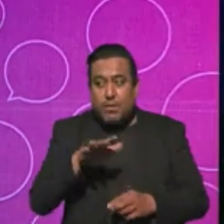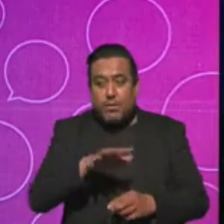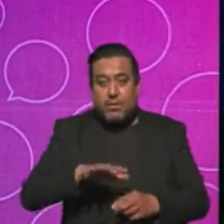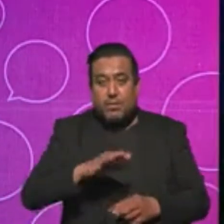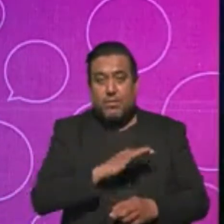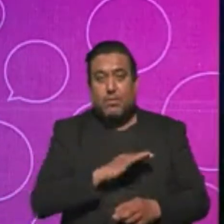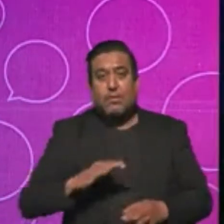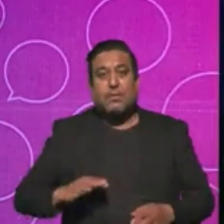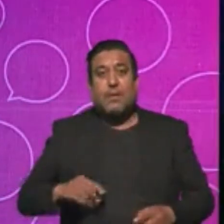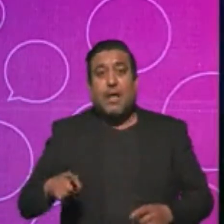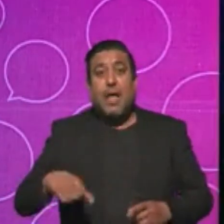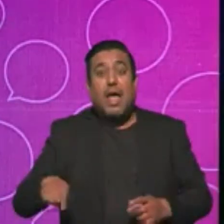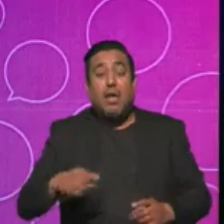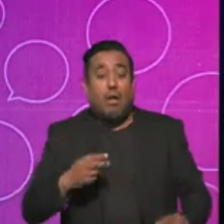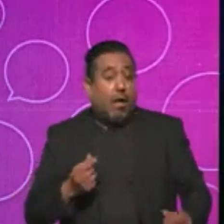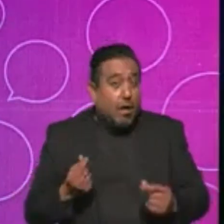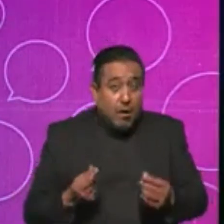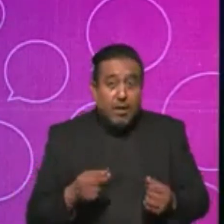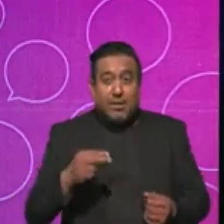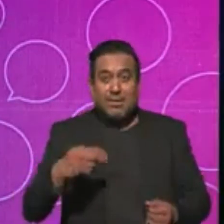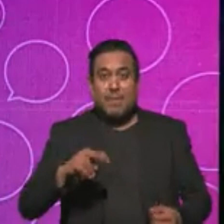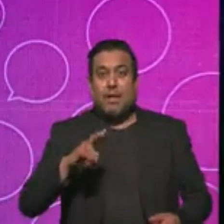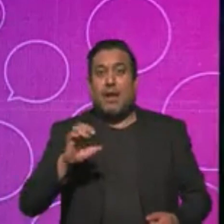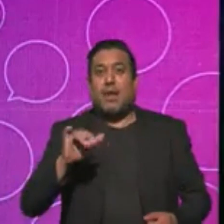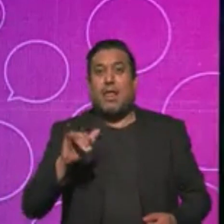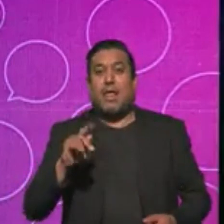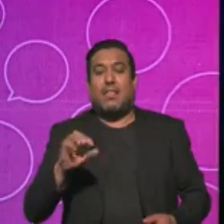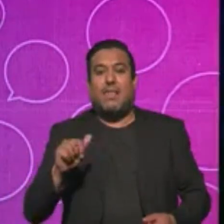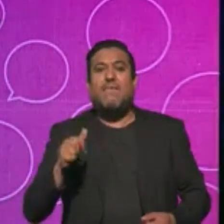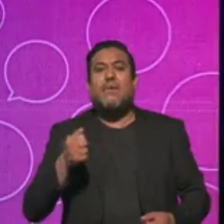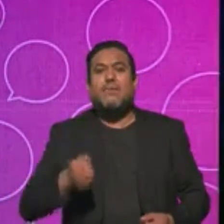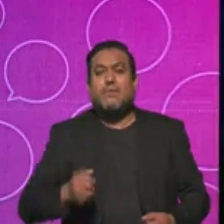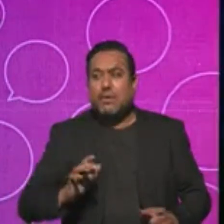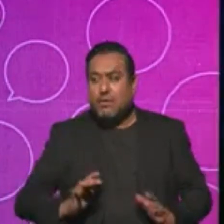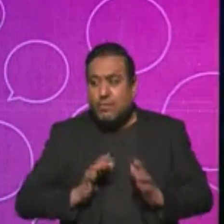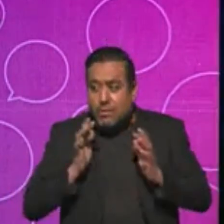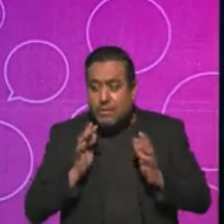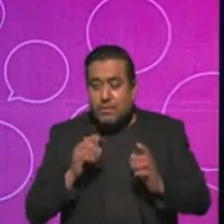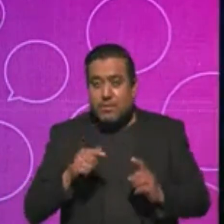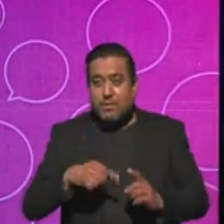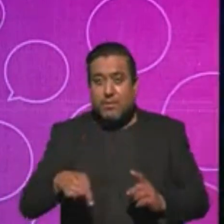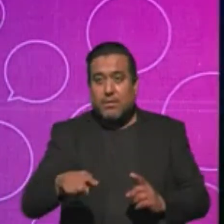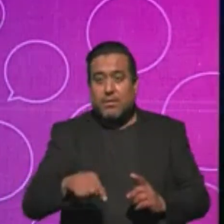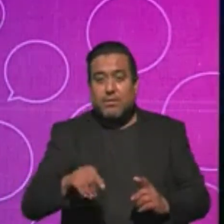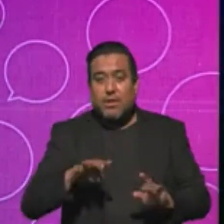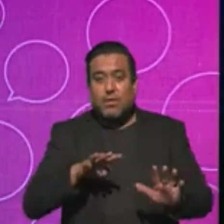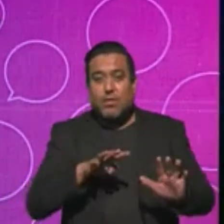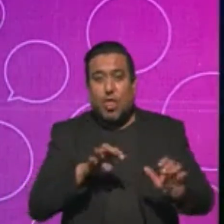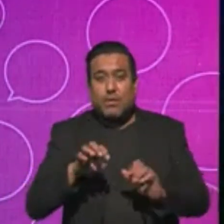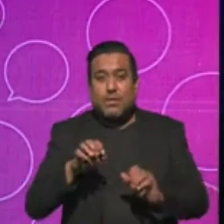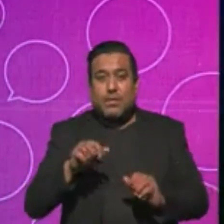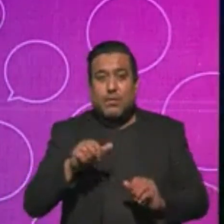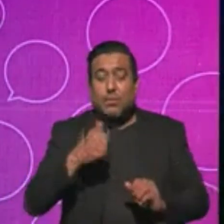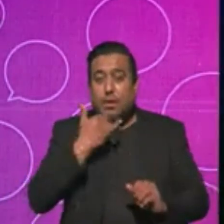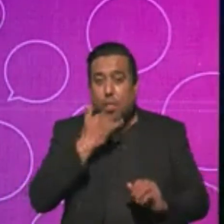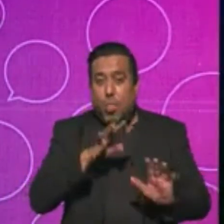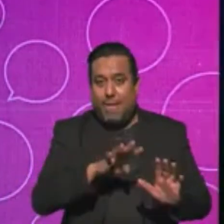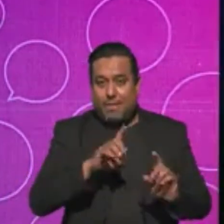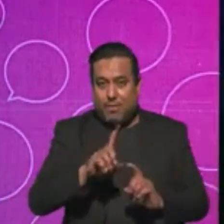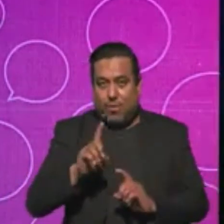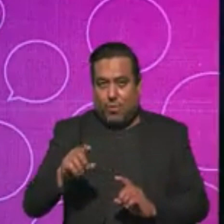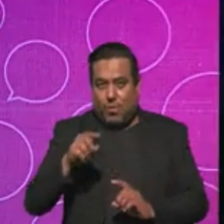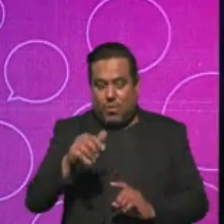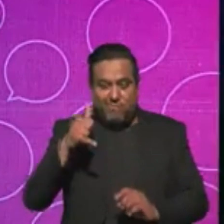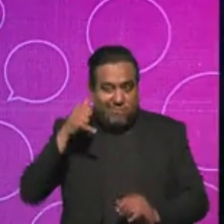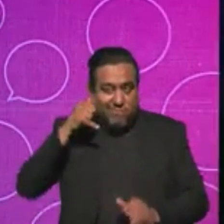policía reactiva Qué quiere decir esto ustedes llaman al 911 y hacen un reporte si tienen